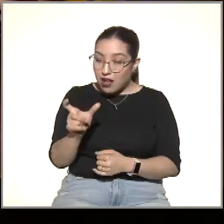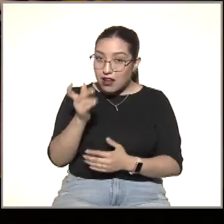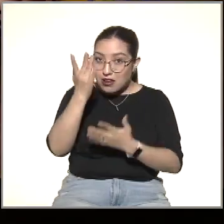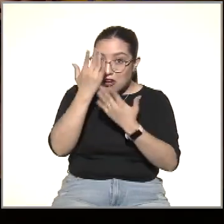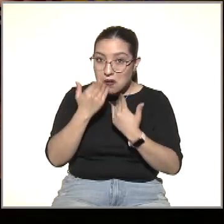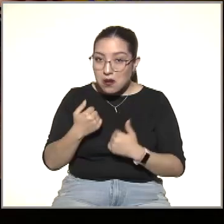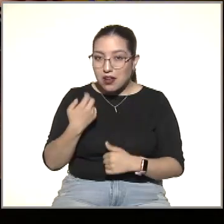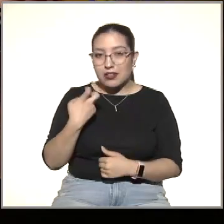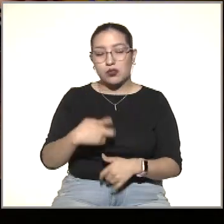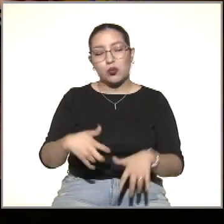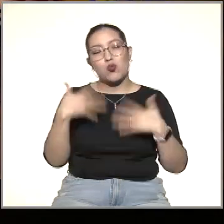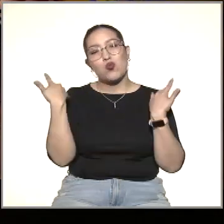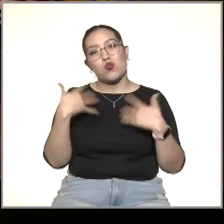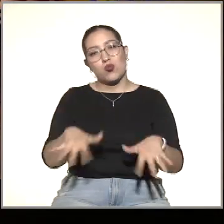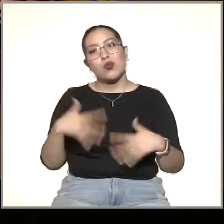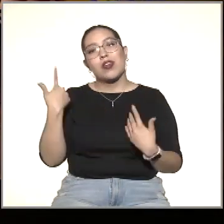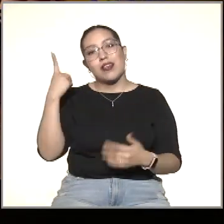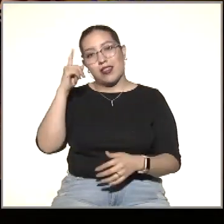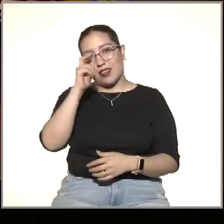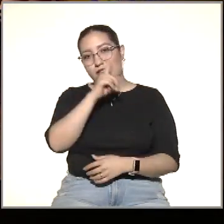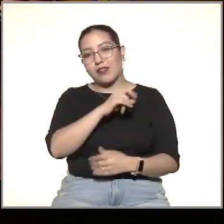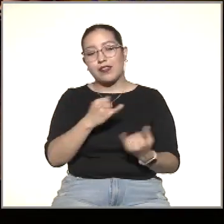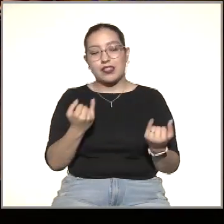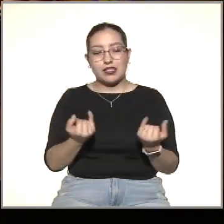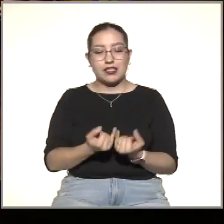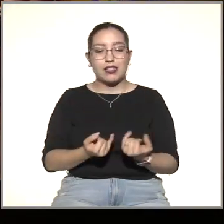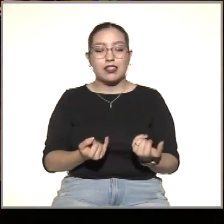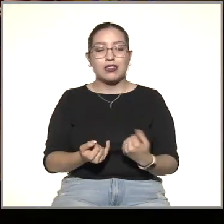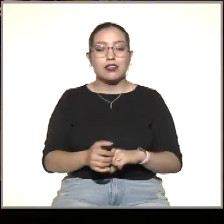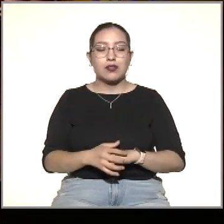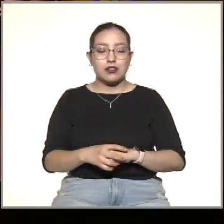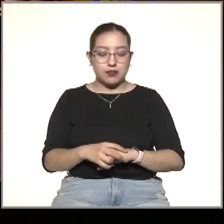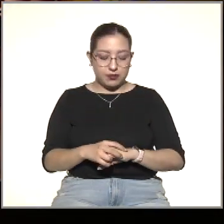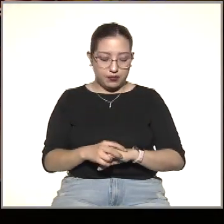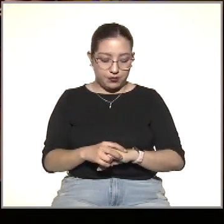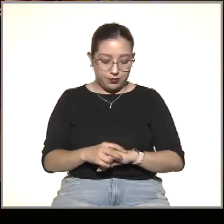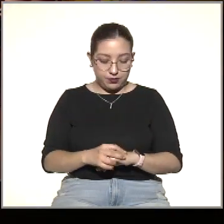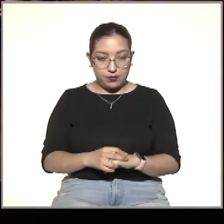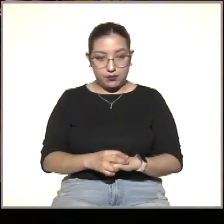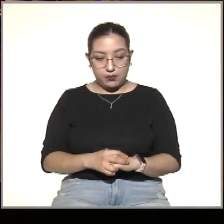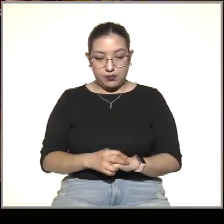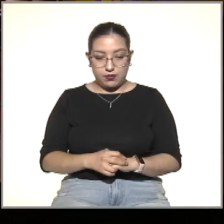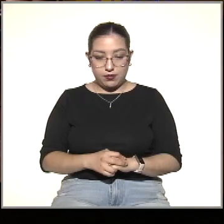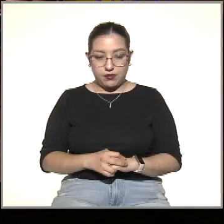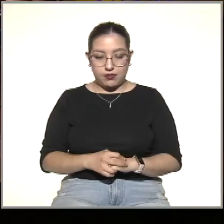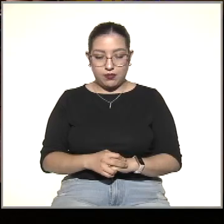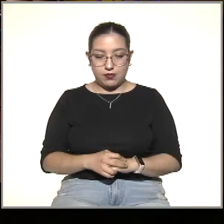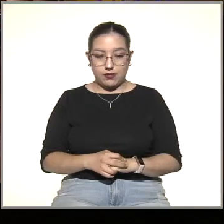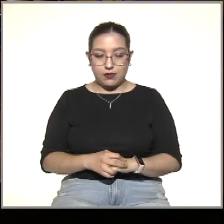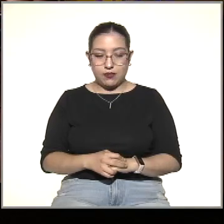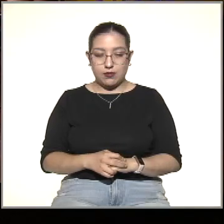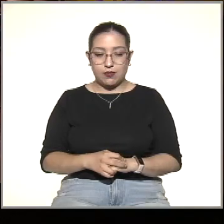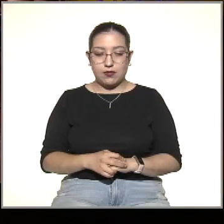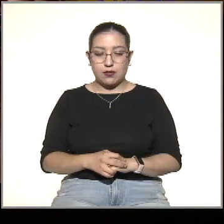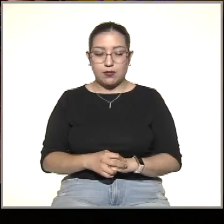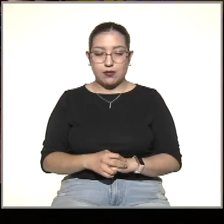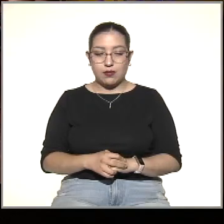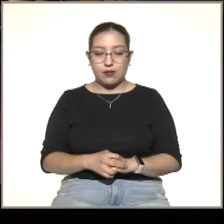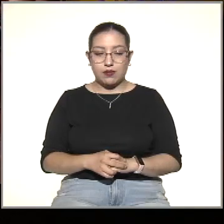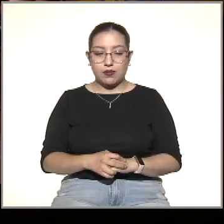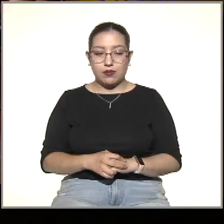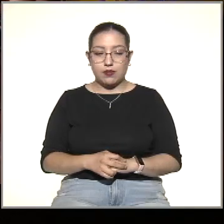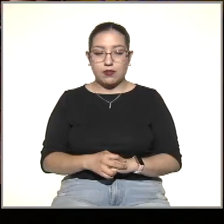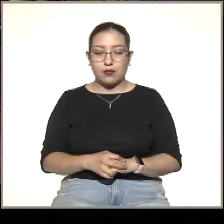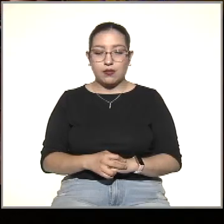Sí, desde luego. Me siento un poco como como machacando las palabras, como machacando el lenguaje,